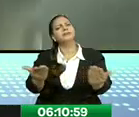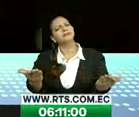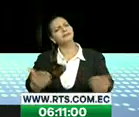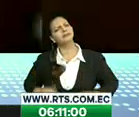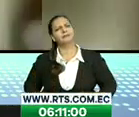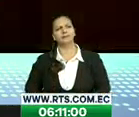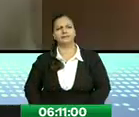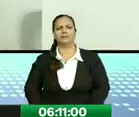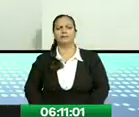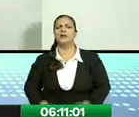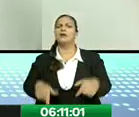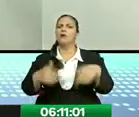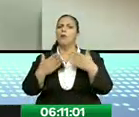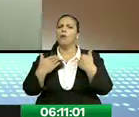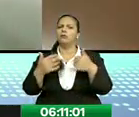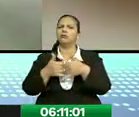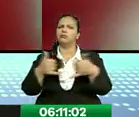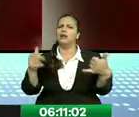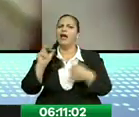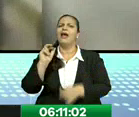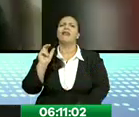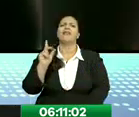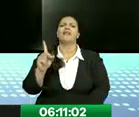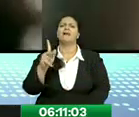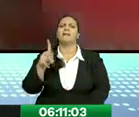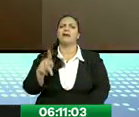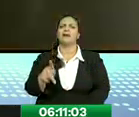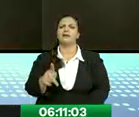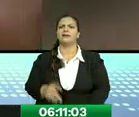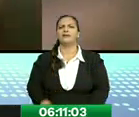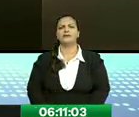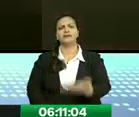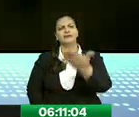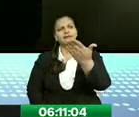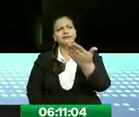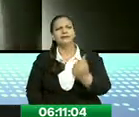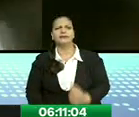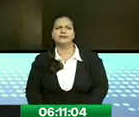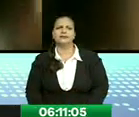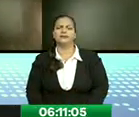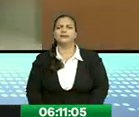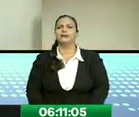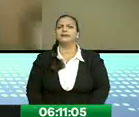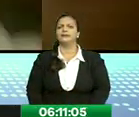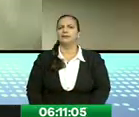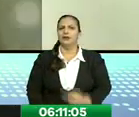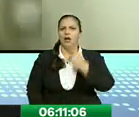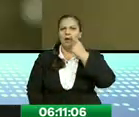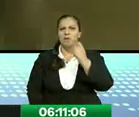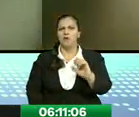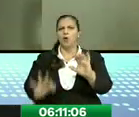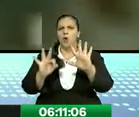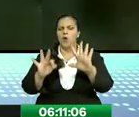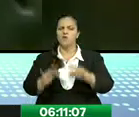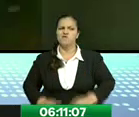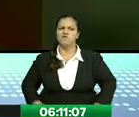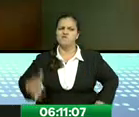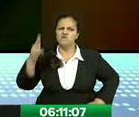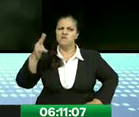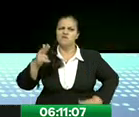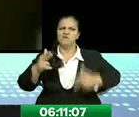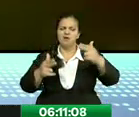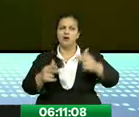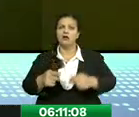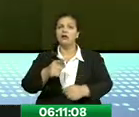con la pistola en la cabeza. Ajá, pero una delincuencia atrevida, una delincuencia que no escatima la vida de nadie y puso en riesgo su